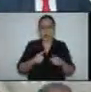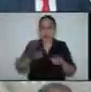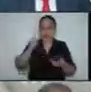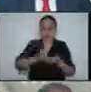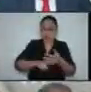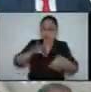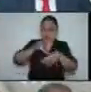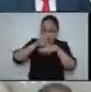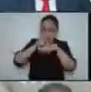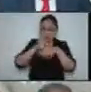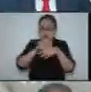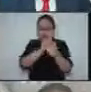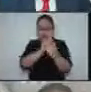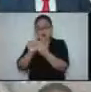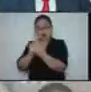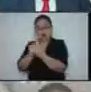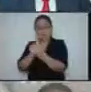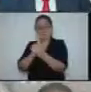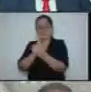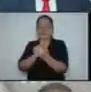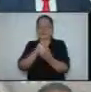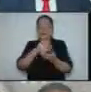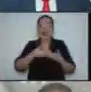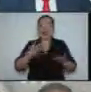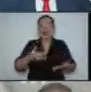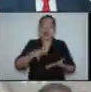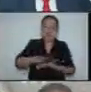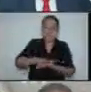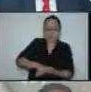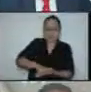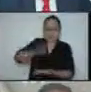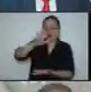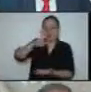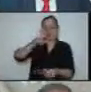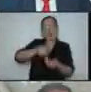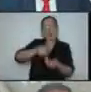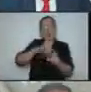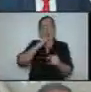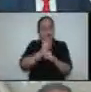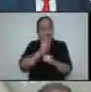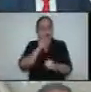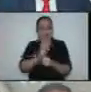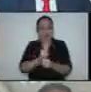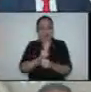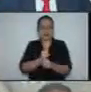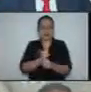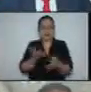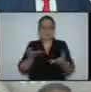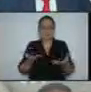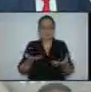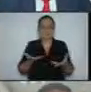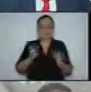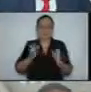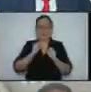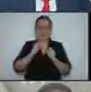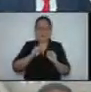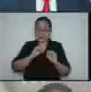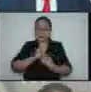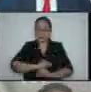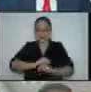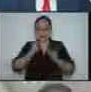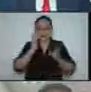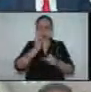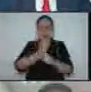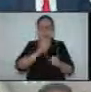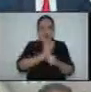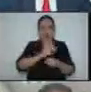sino en su mayoría de este mundo virtual, en donde sin duda Estamos en proceso electoral